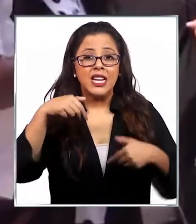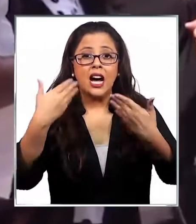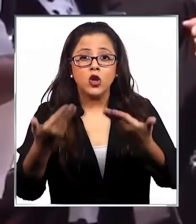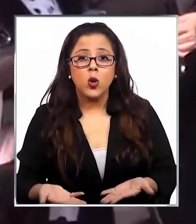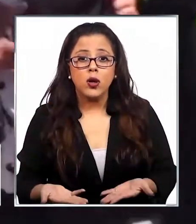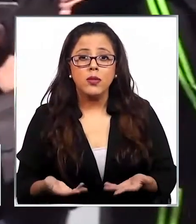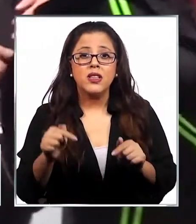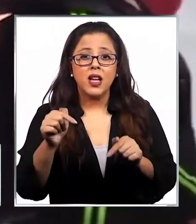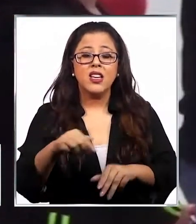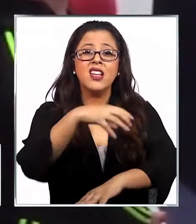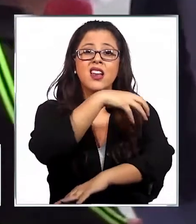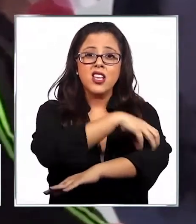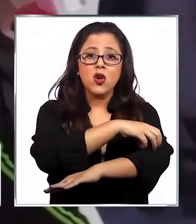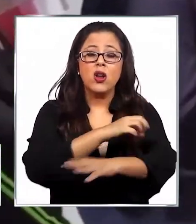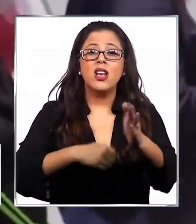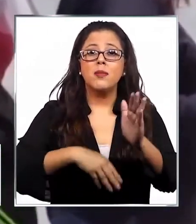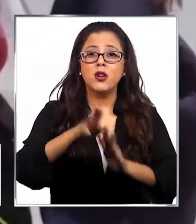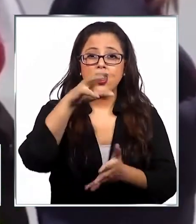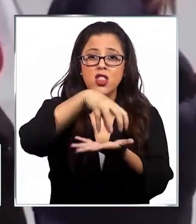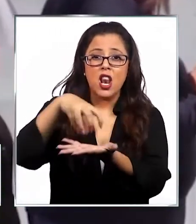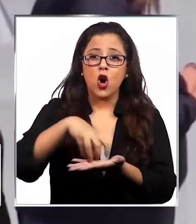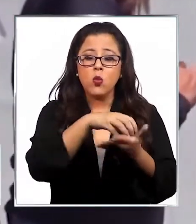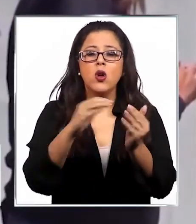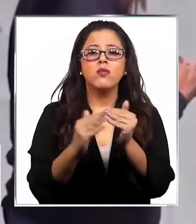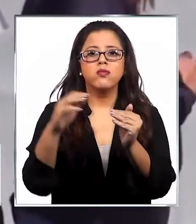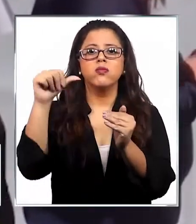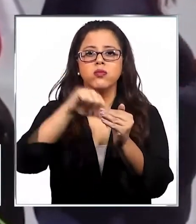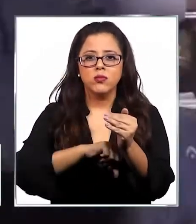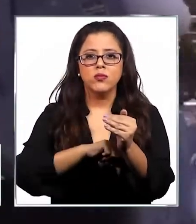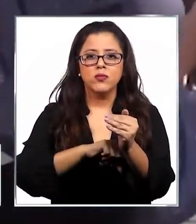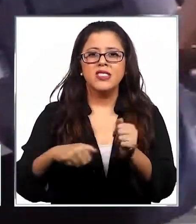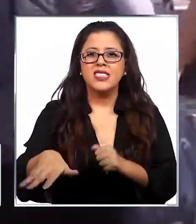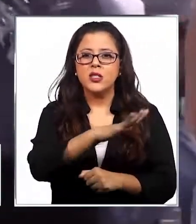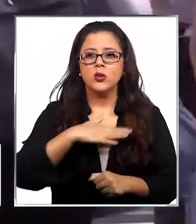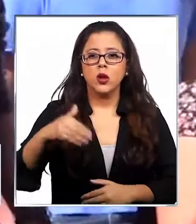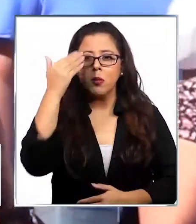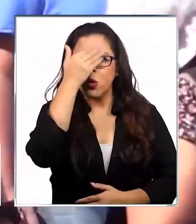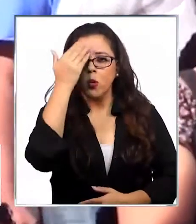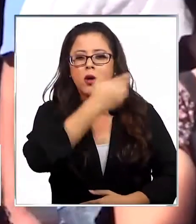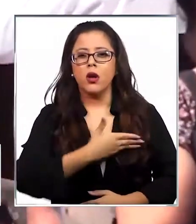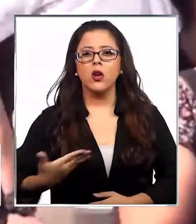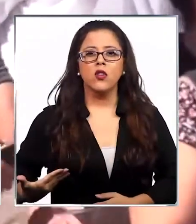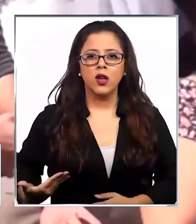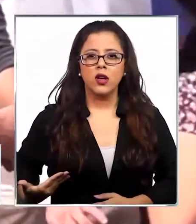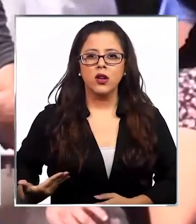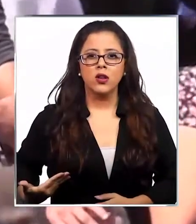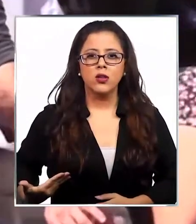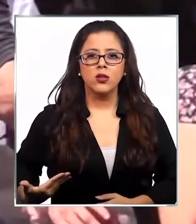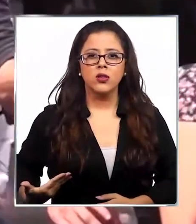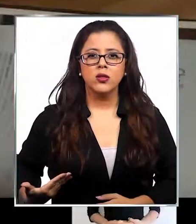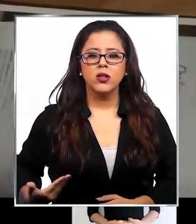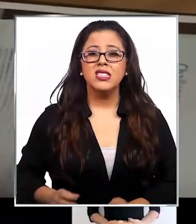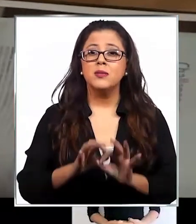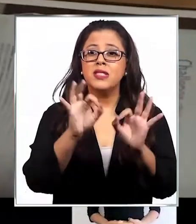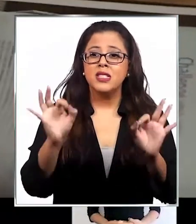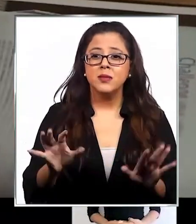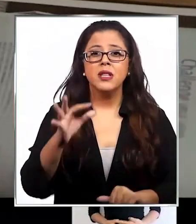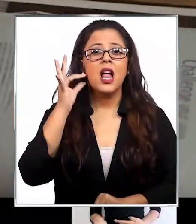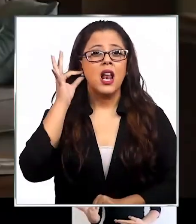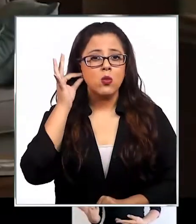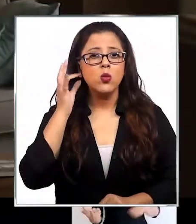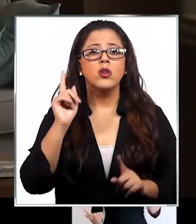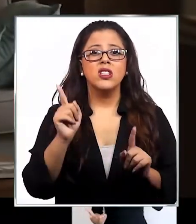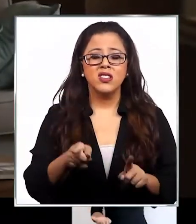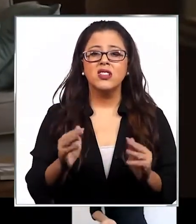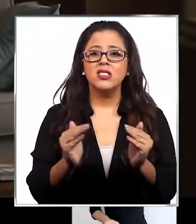Actualmente en la región, la mayoría de las comunas tienen cuarentena, situación que preocupa al gobierno, particularmente las mujeres que